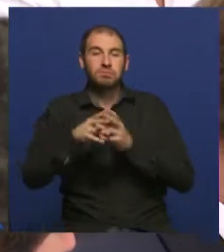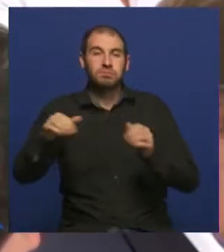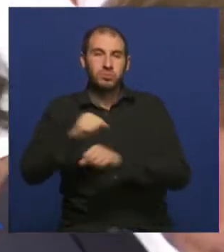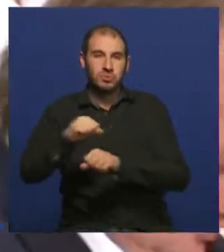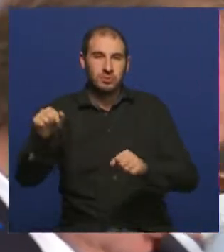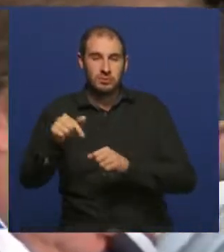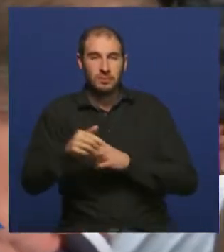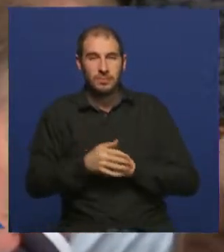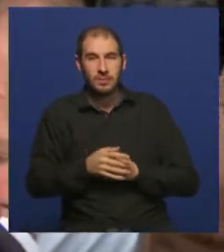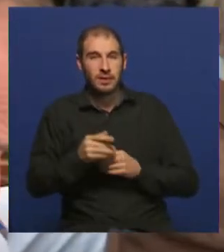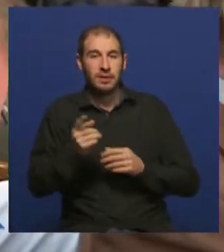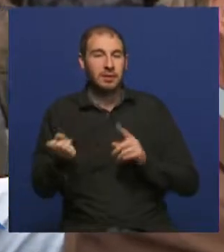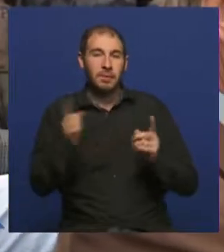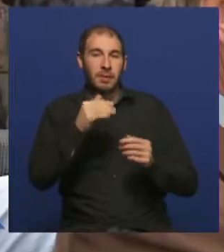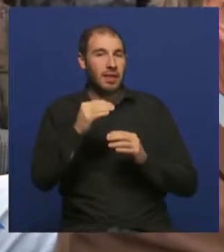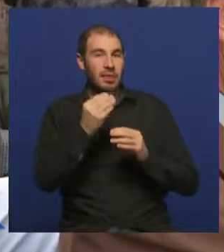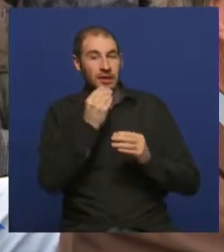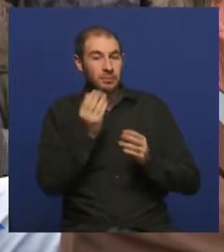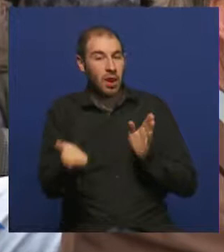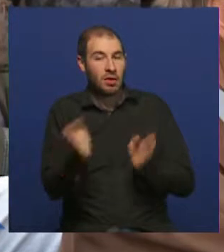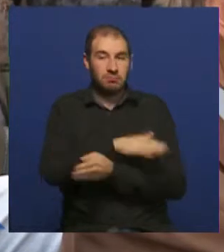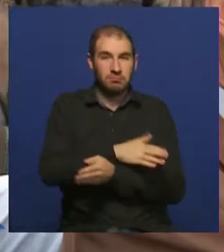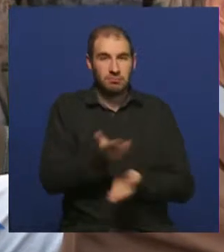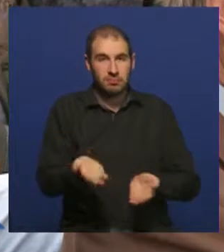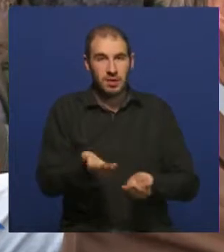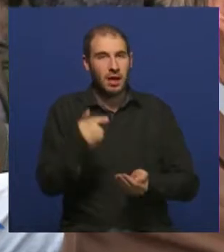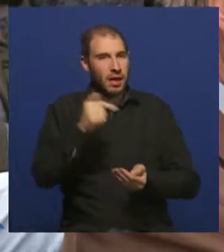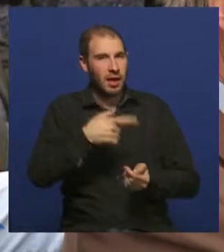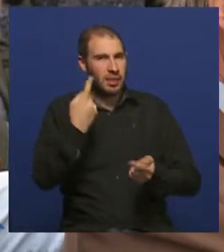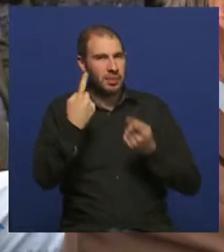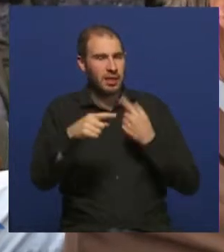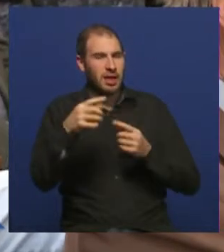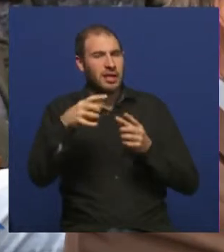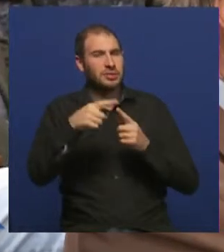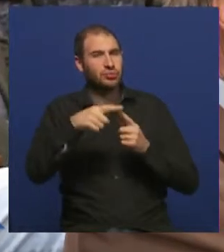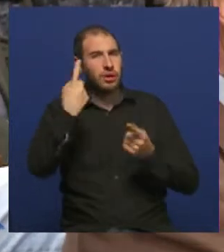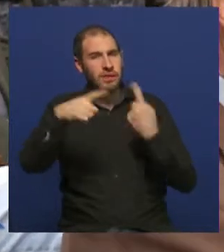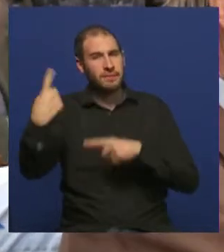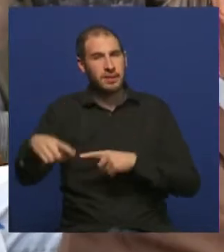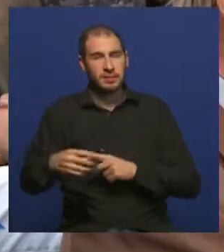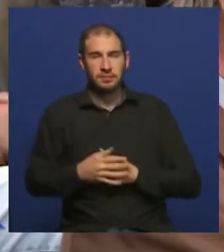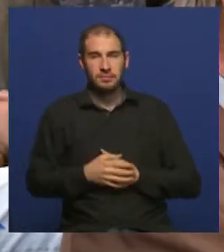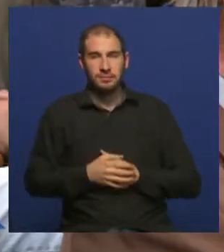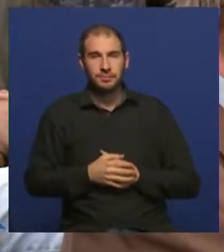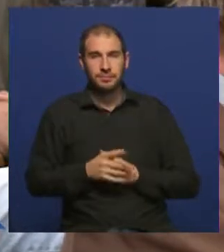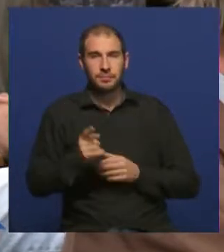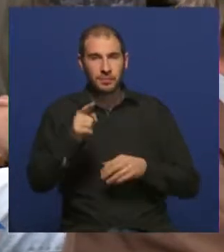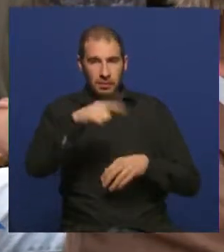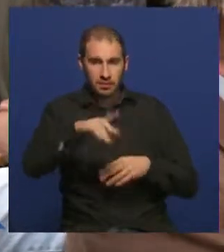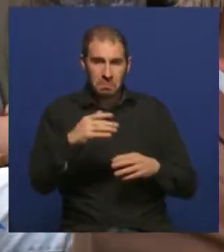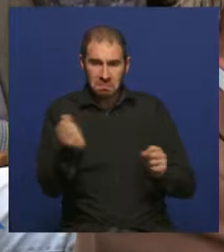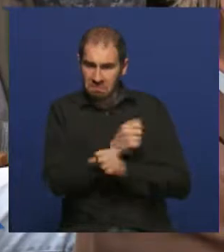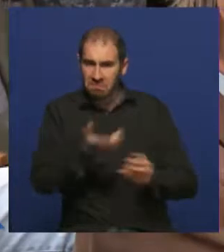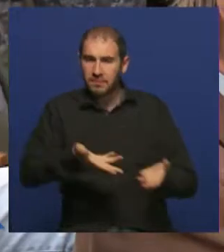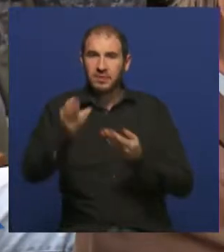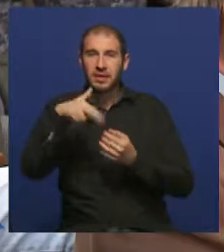Shoah, se pasa por alto que en realidad hay distintas instituciones que fueron las que permitieron